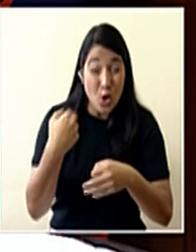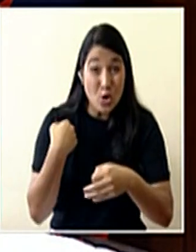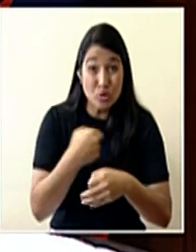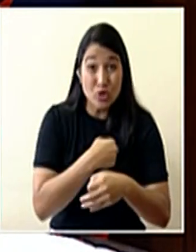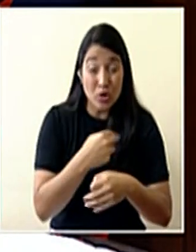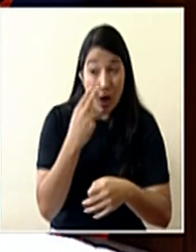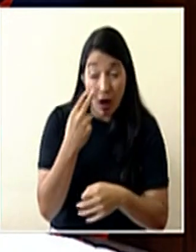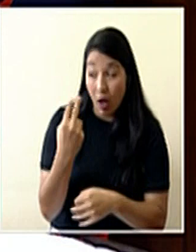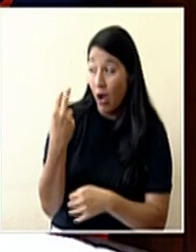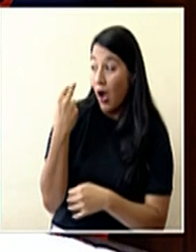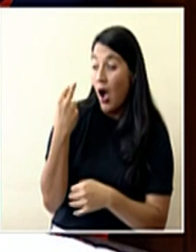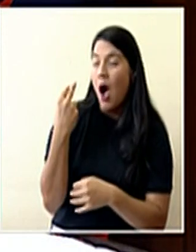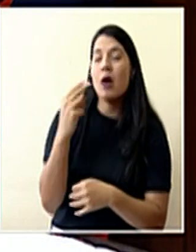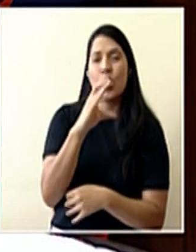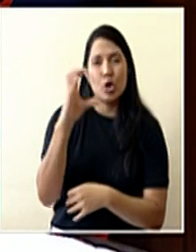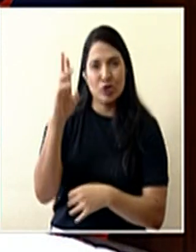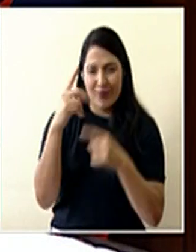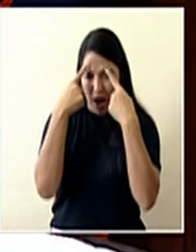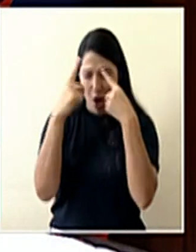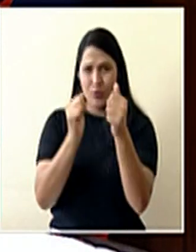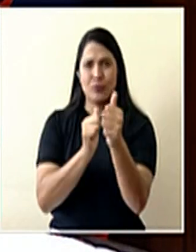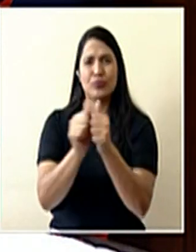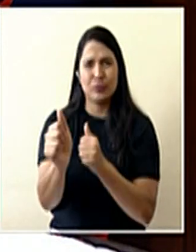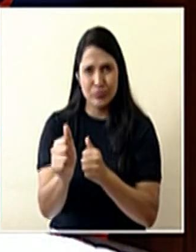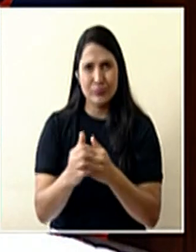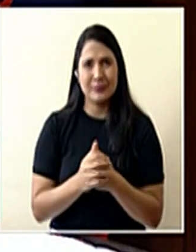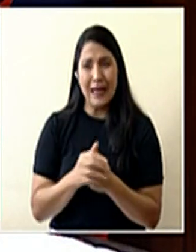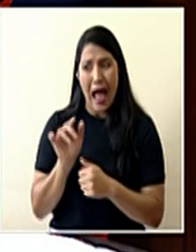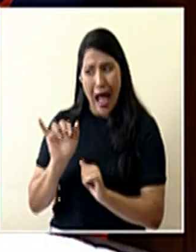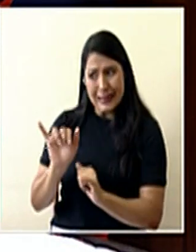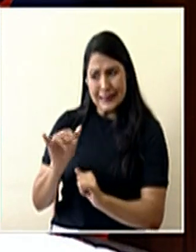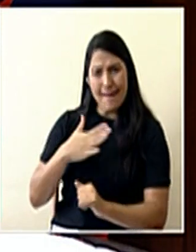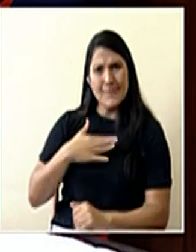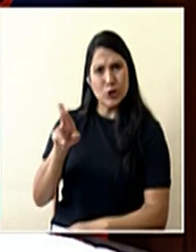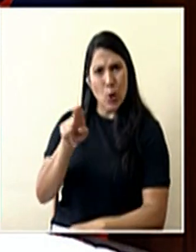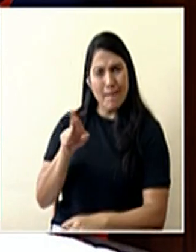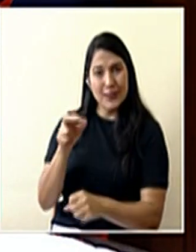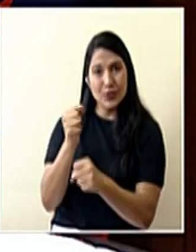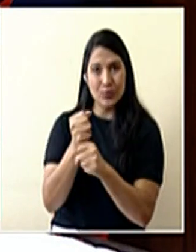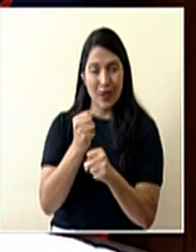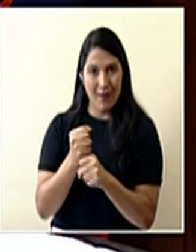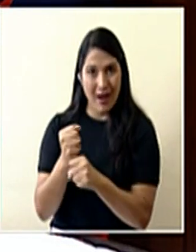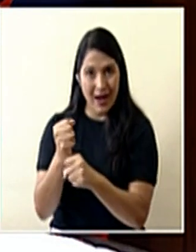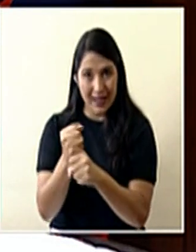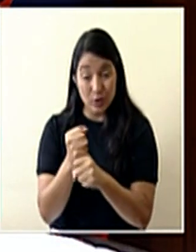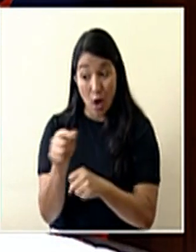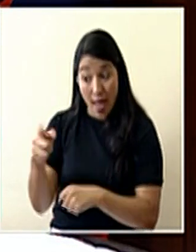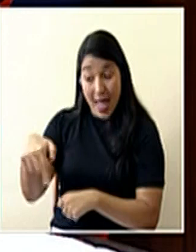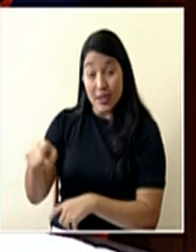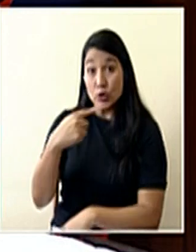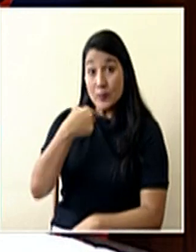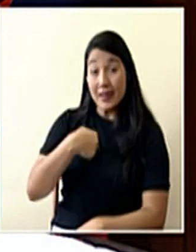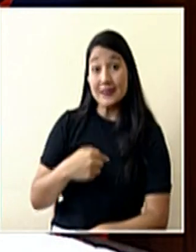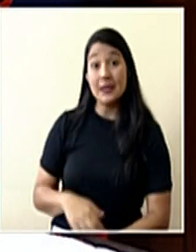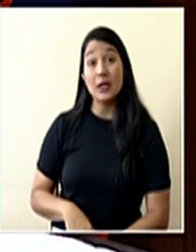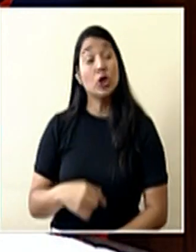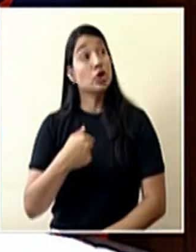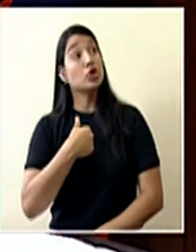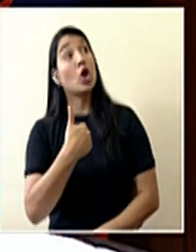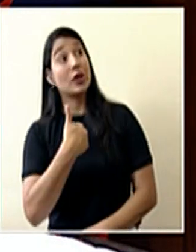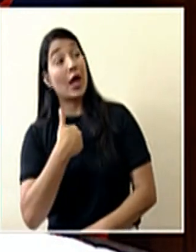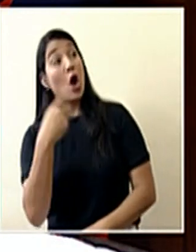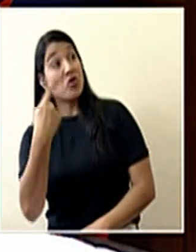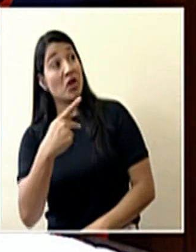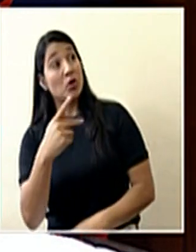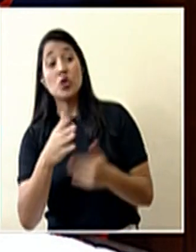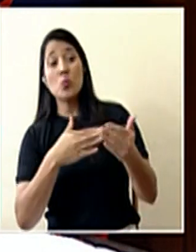juntos. Y ahí están todos mis compañeros trabajando. Están algunos, ellos me decían, mira, yo tengo factores de riesgo,